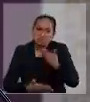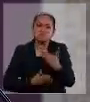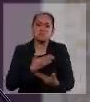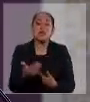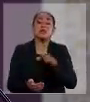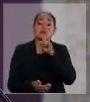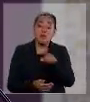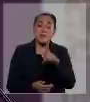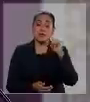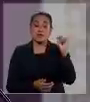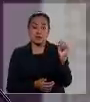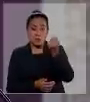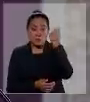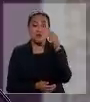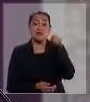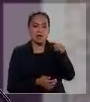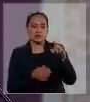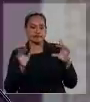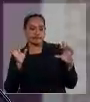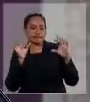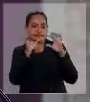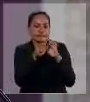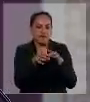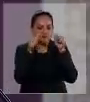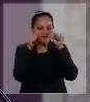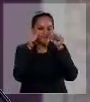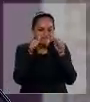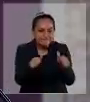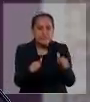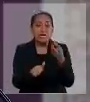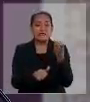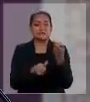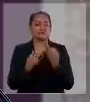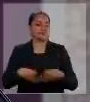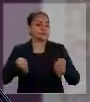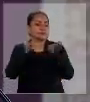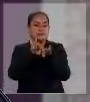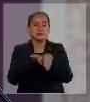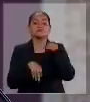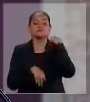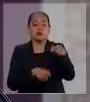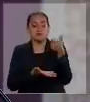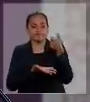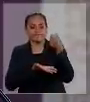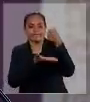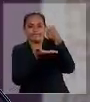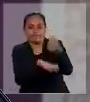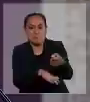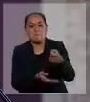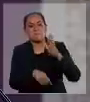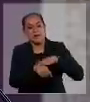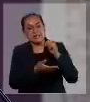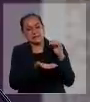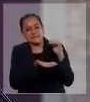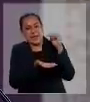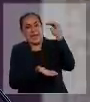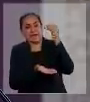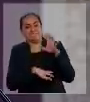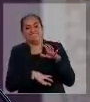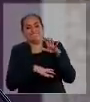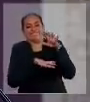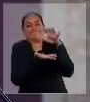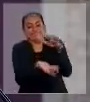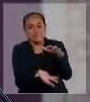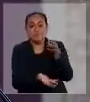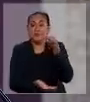aplicada. Y por eso no es suficiente con que subamos el presupuesto en todo. La respuesta a todas las preguntas, pues no siempre es vamos a gastar